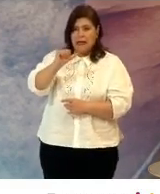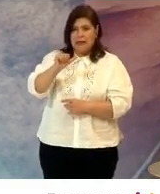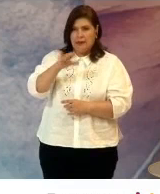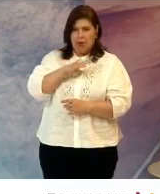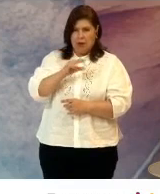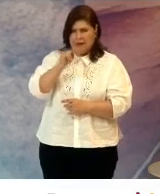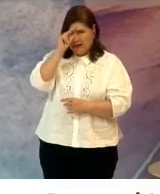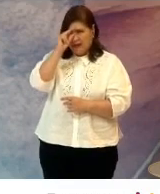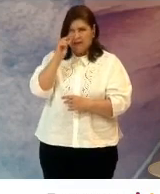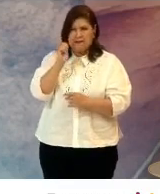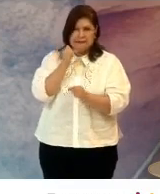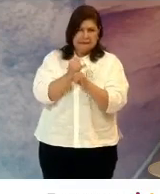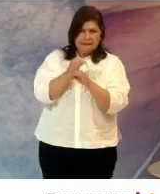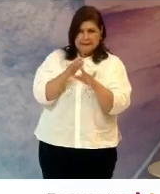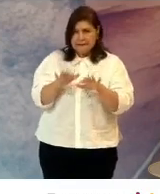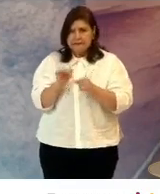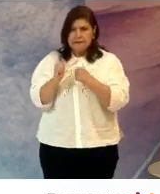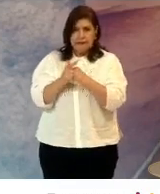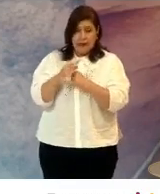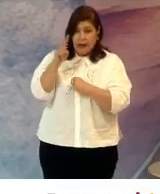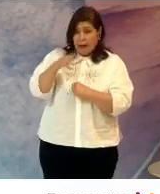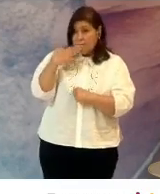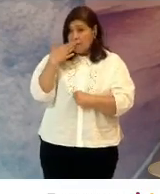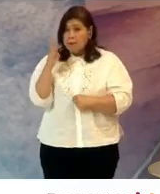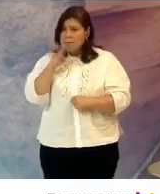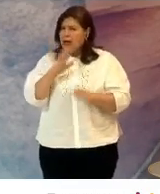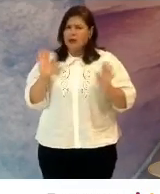mala, pero su impacto